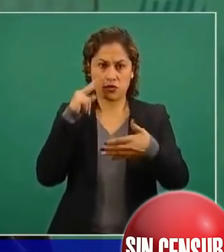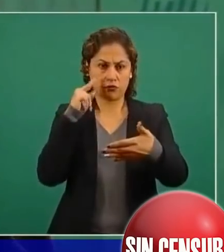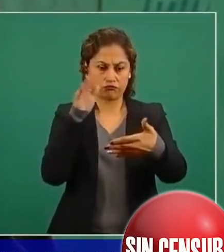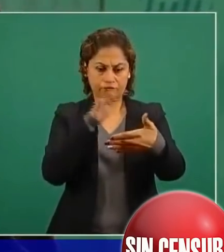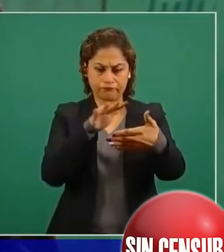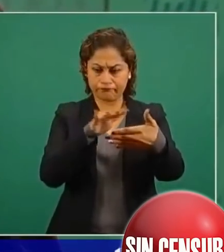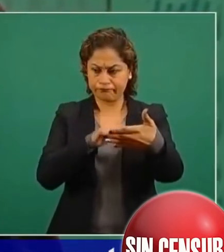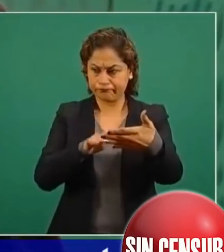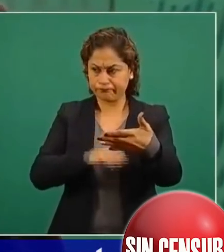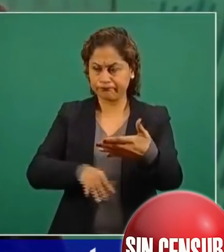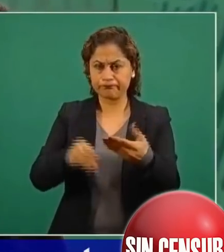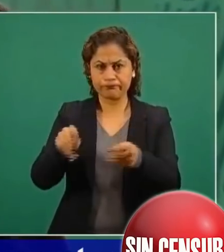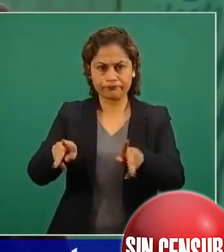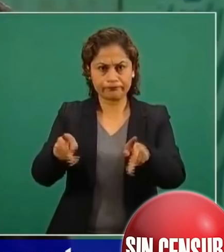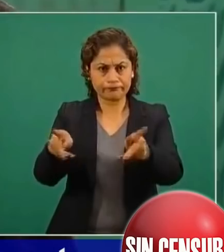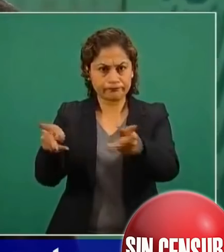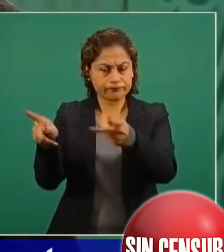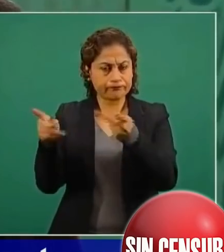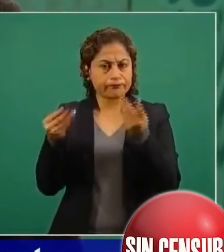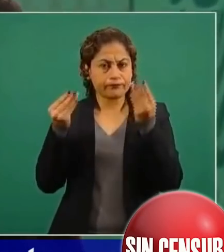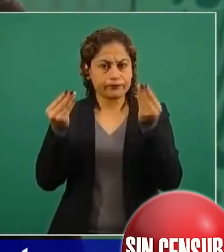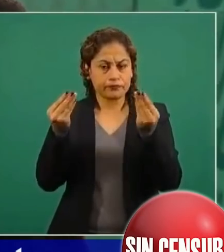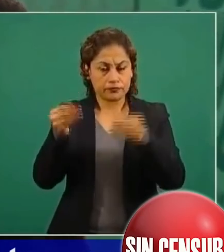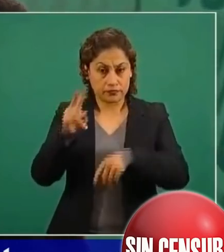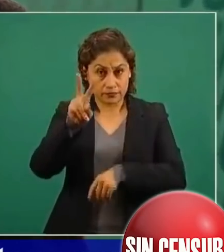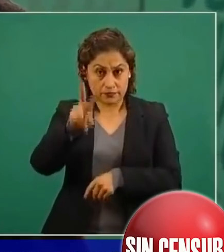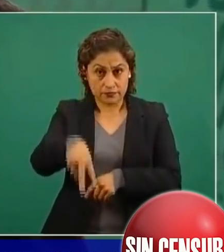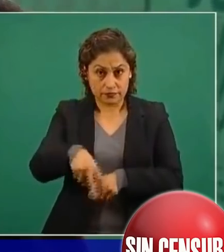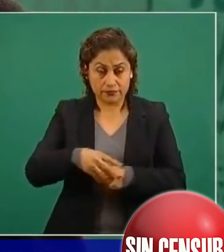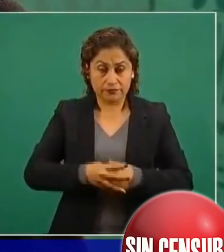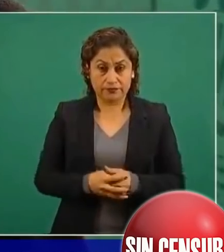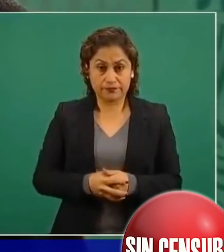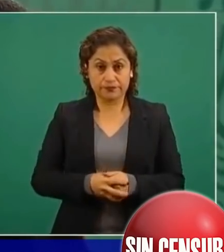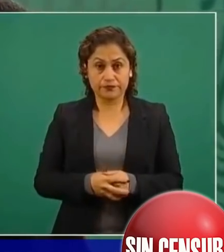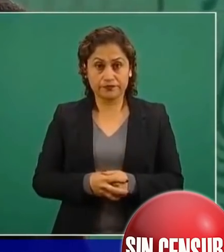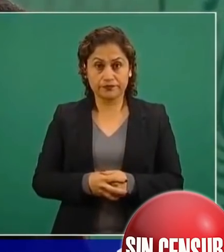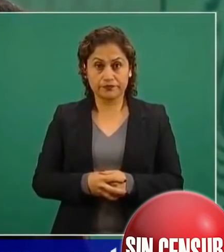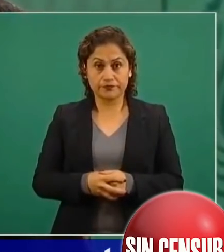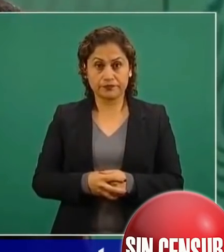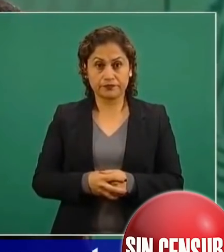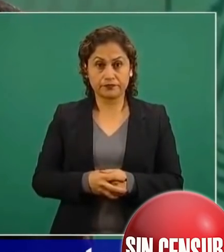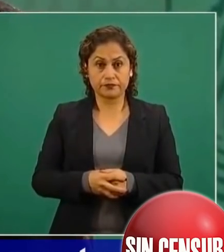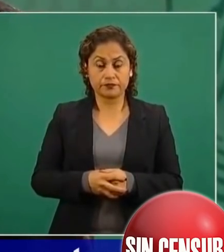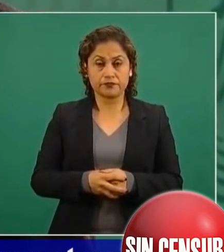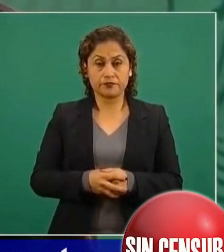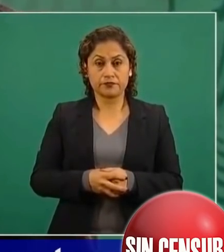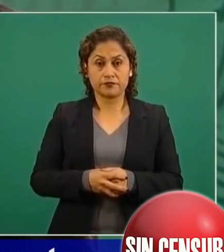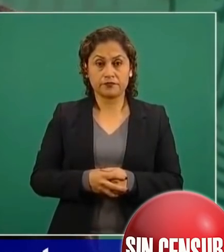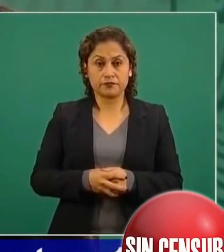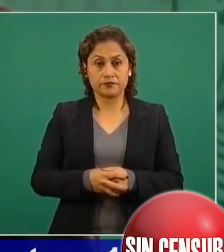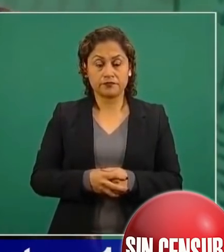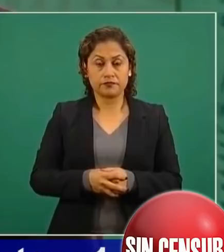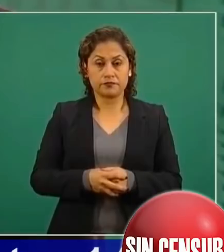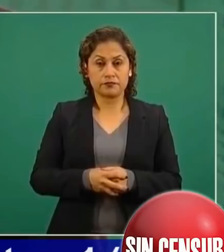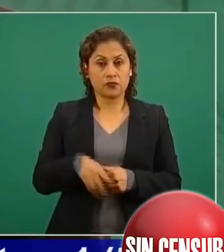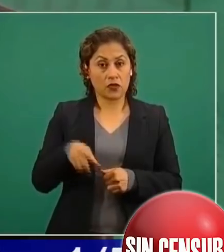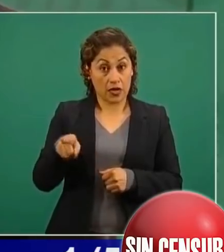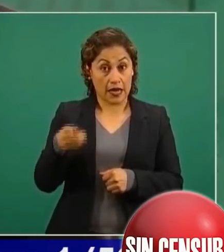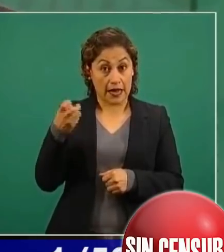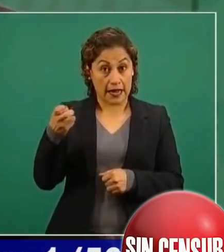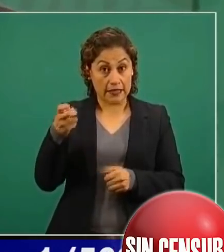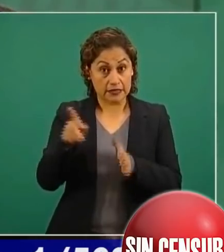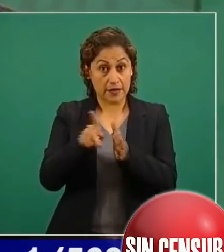muchos, un sector de la sociedad, y es un